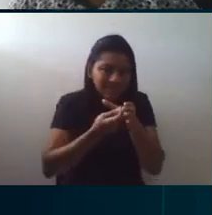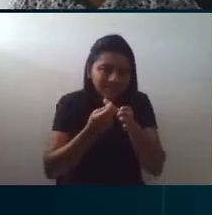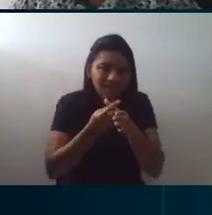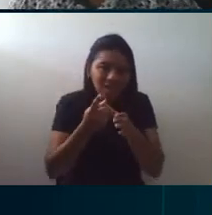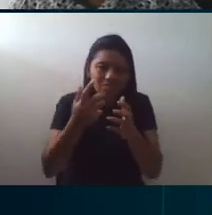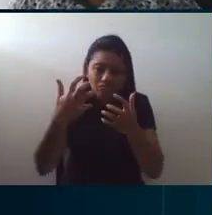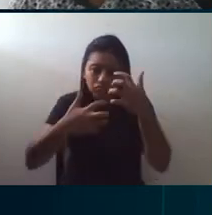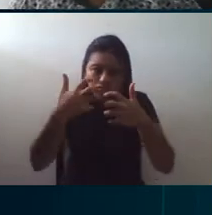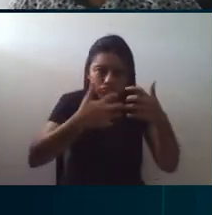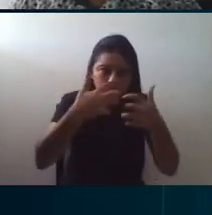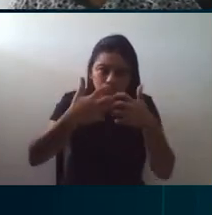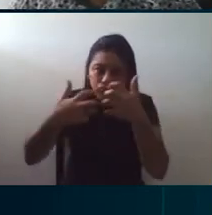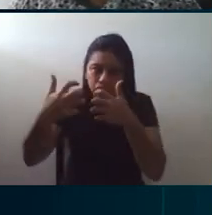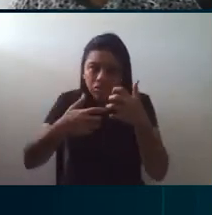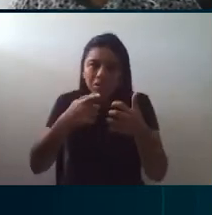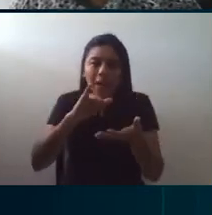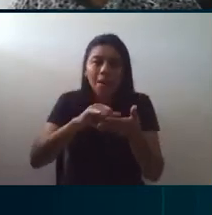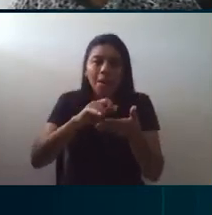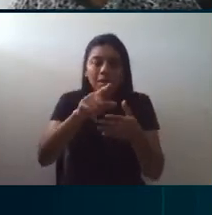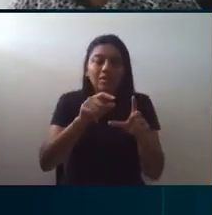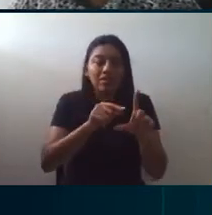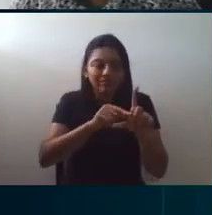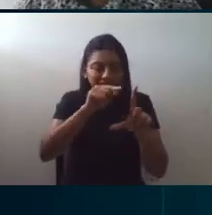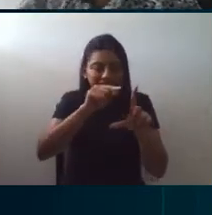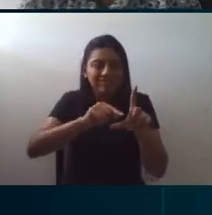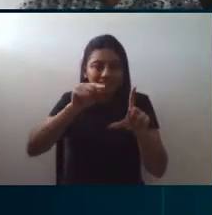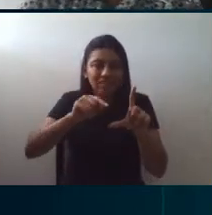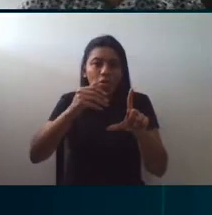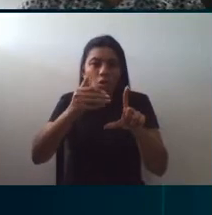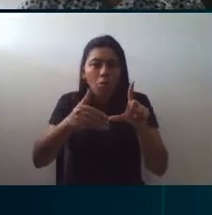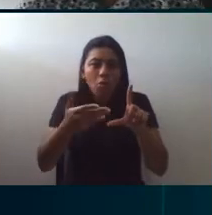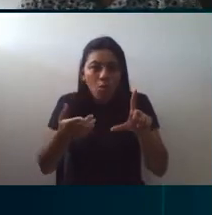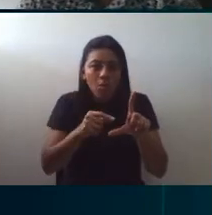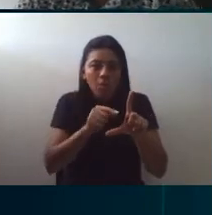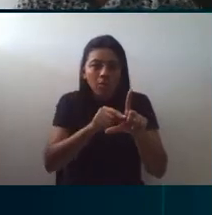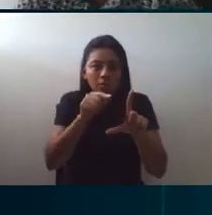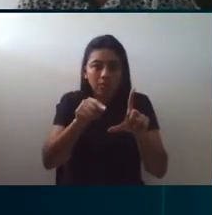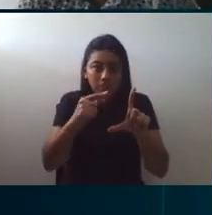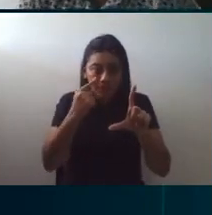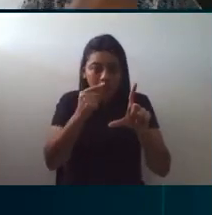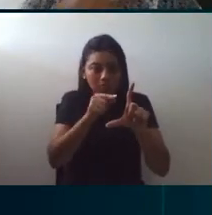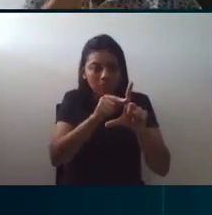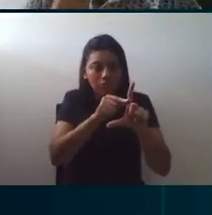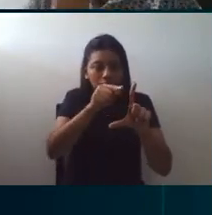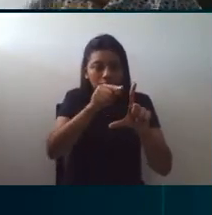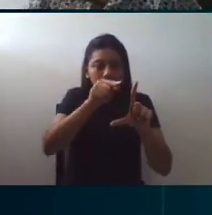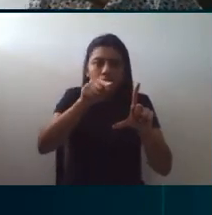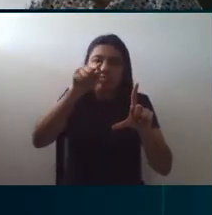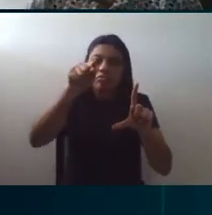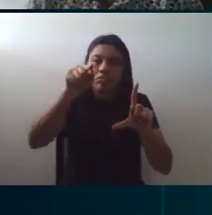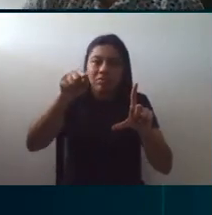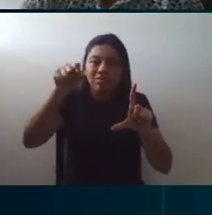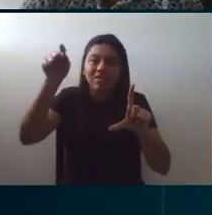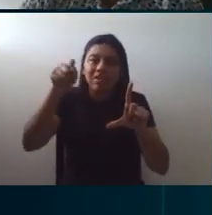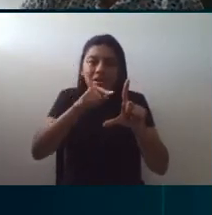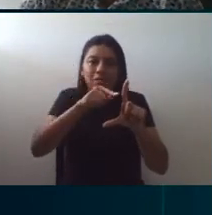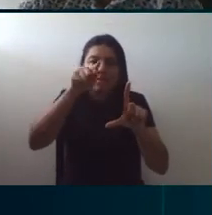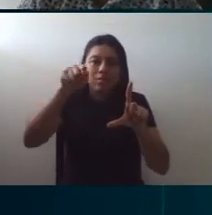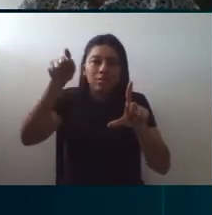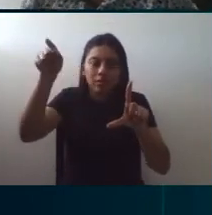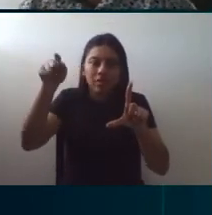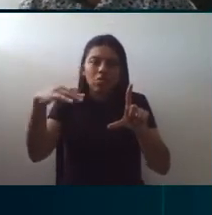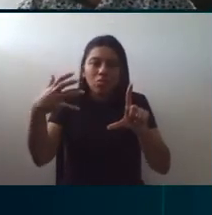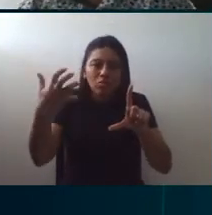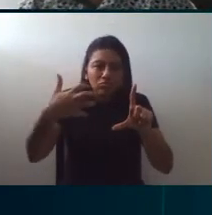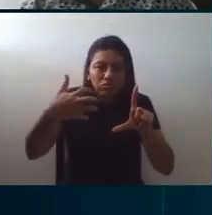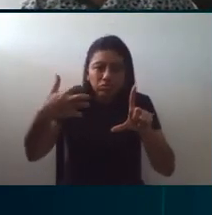test. ¿Listo? Aquí entonces tenemos las redes perceptor multicapa. Entonces aquí tenemos vectores de máquina. Aquí tenemos entonces la perceptor multicapa y aquí